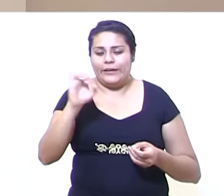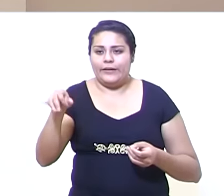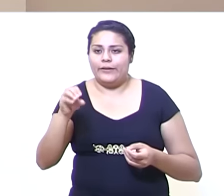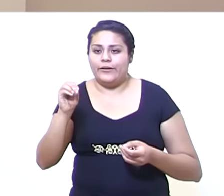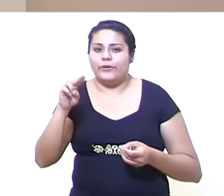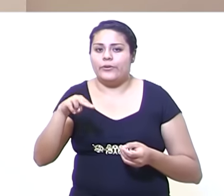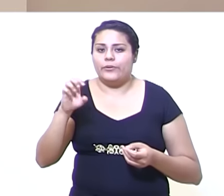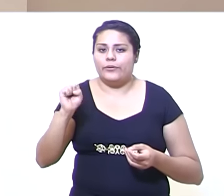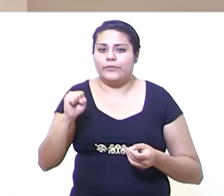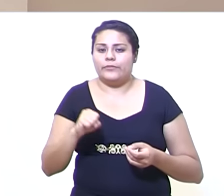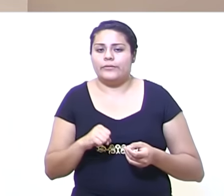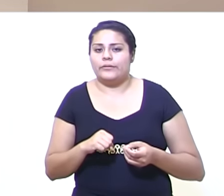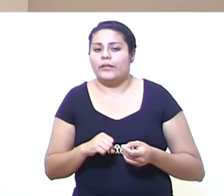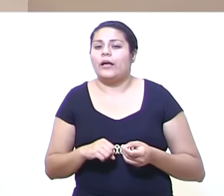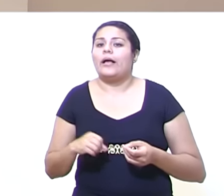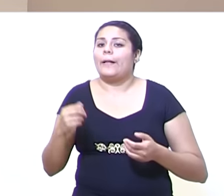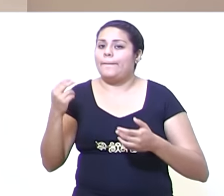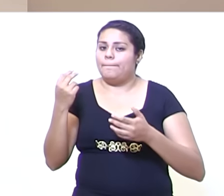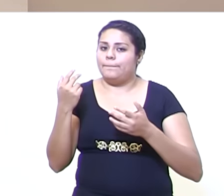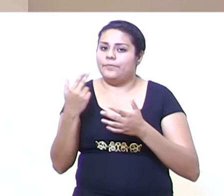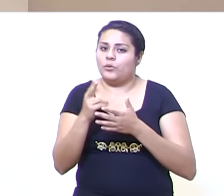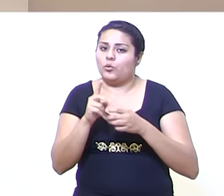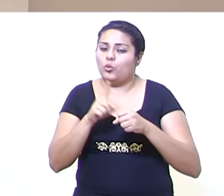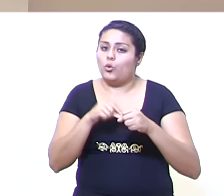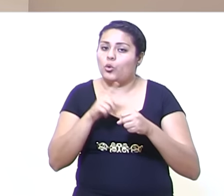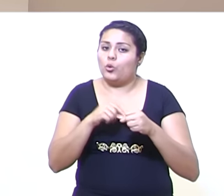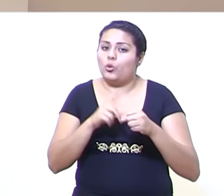¡Orejones! Está sombreado de color amarillo.